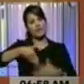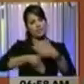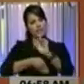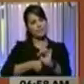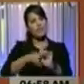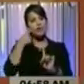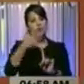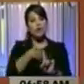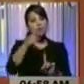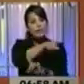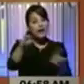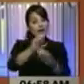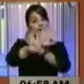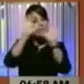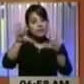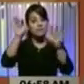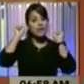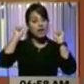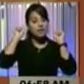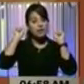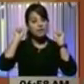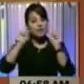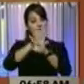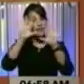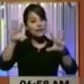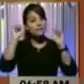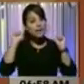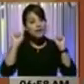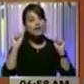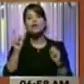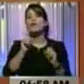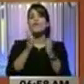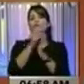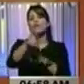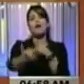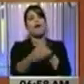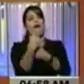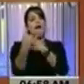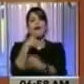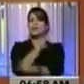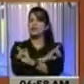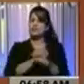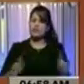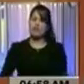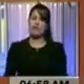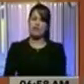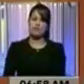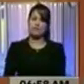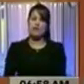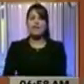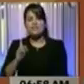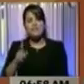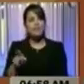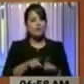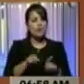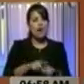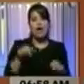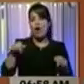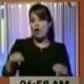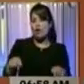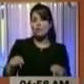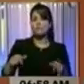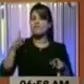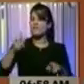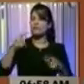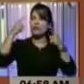que entendamos lo que esto significa para que no lo debemos engañar y para que agarremos el moral de Chávez hoy que nunca más duro